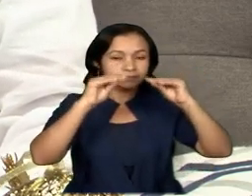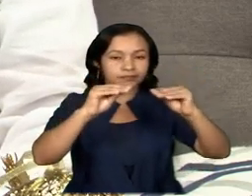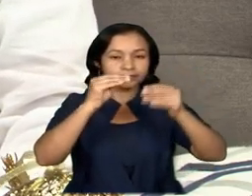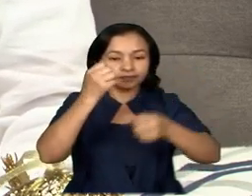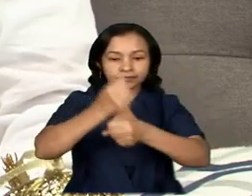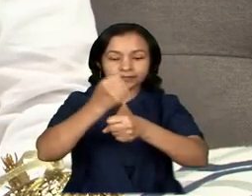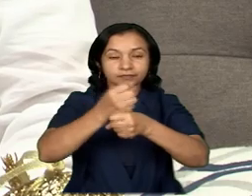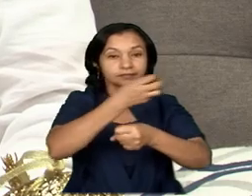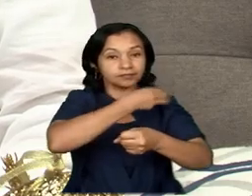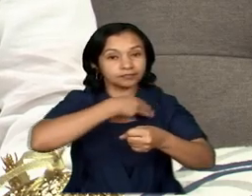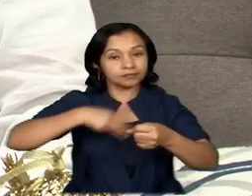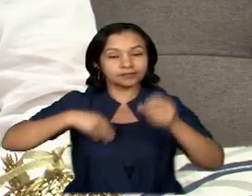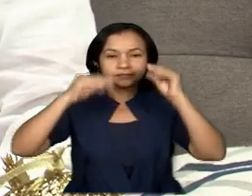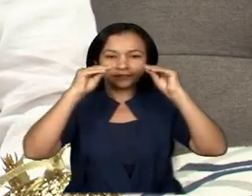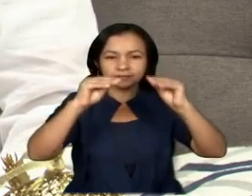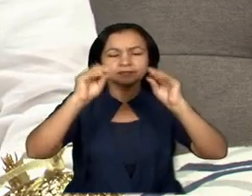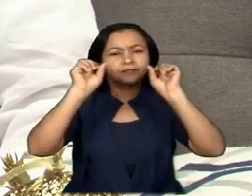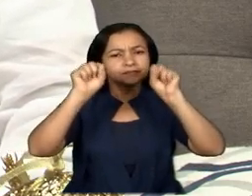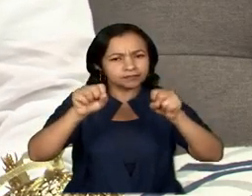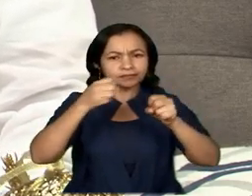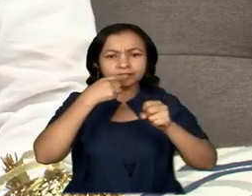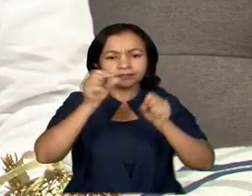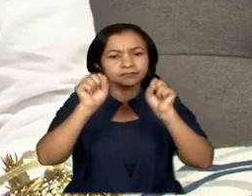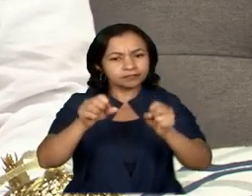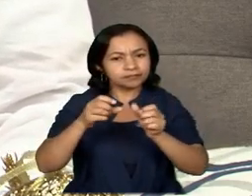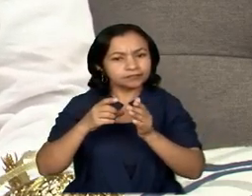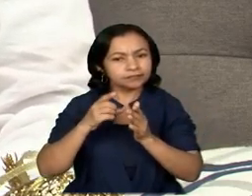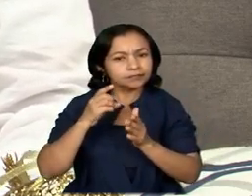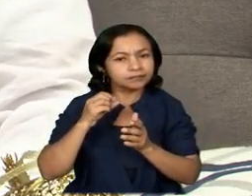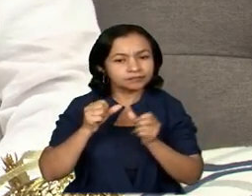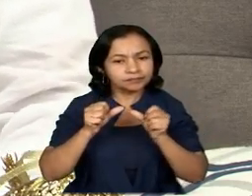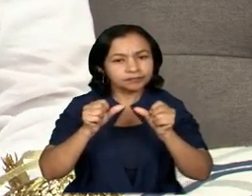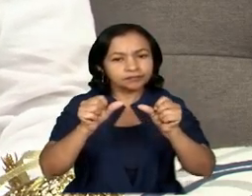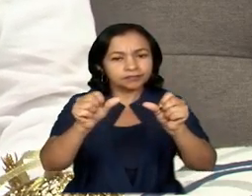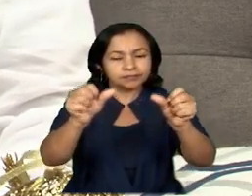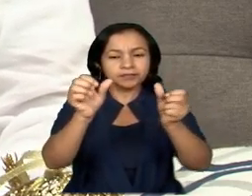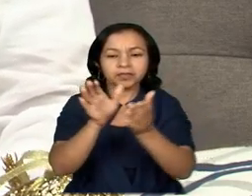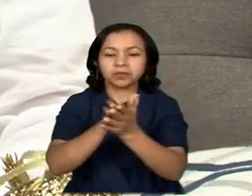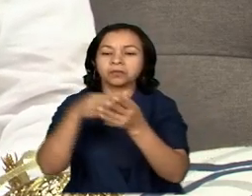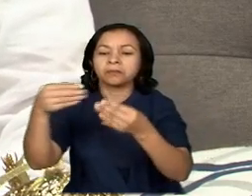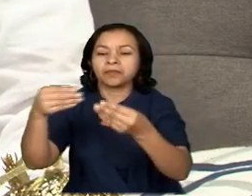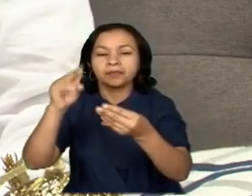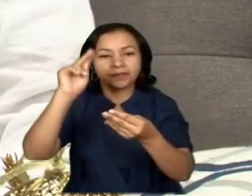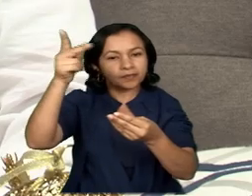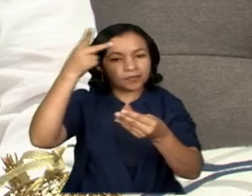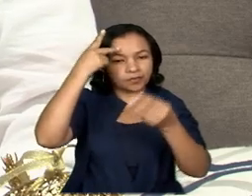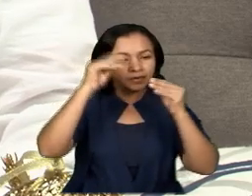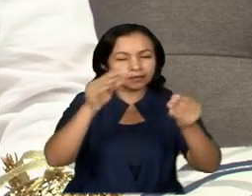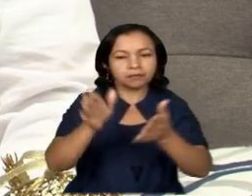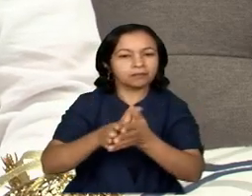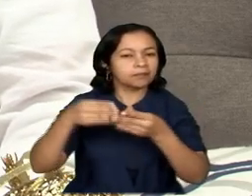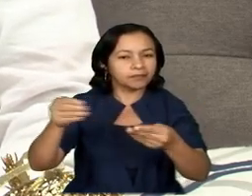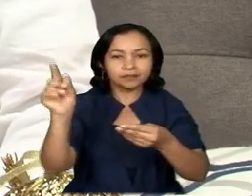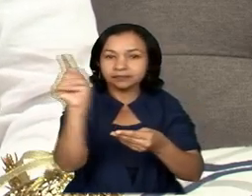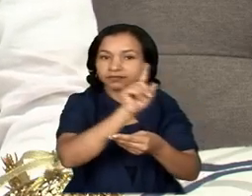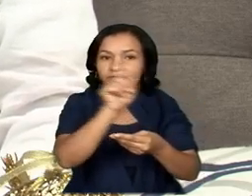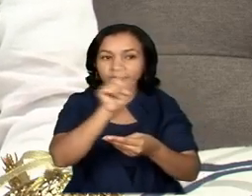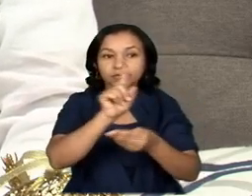lo cual te da garantía que puedes avanzar, porque el avance no es el documento, no es la política educativa, el avance es